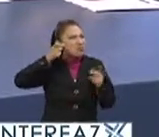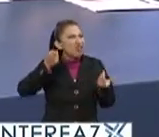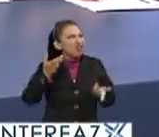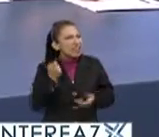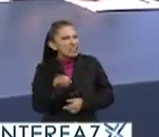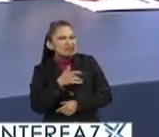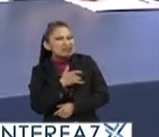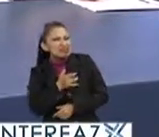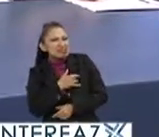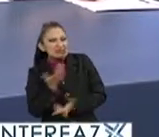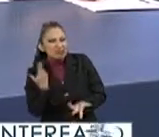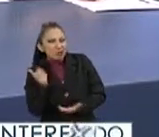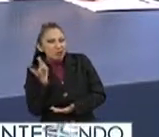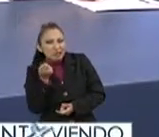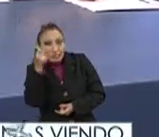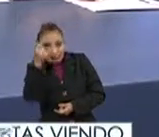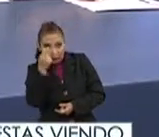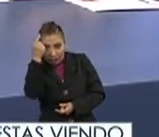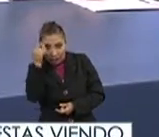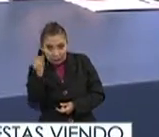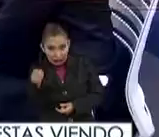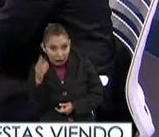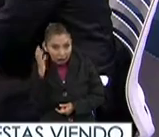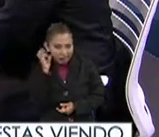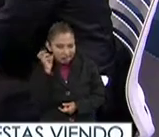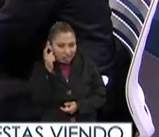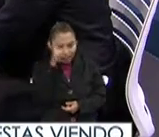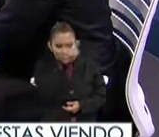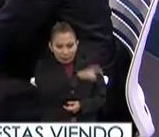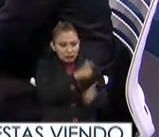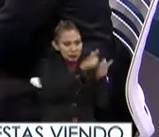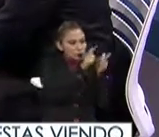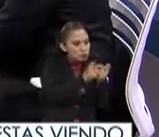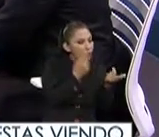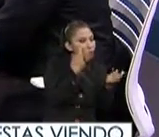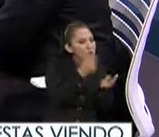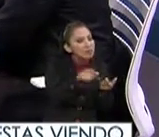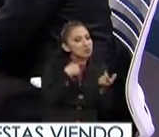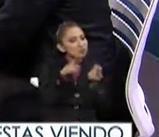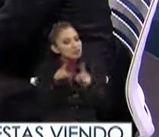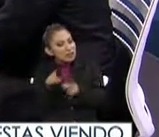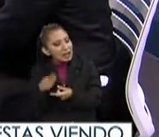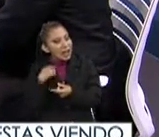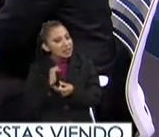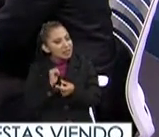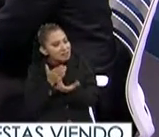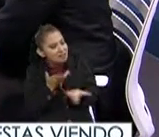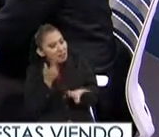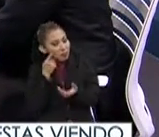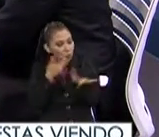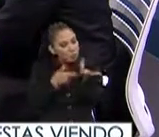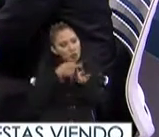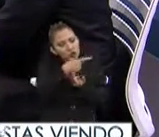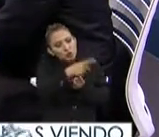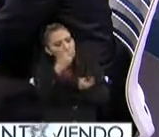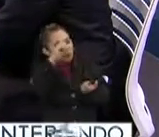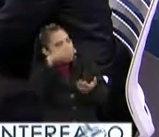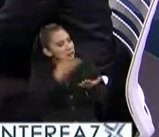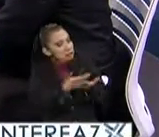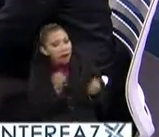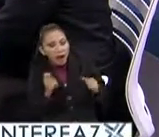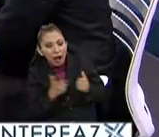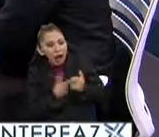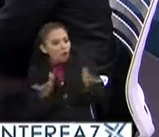pero la verdad no es tan fácil, ¿eh? Costó trabajo con las agrupaciones, pues ver qué tipo de